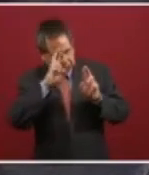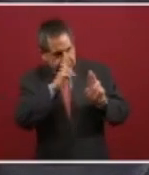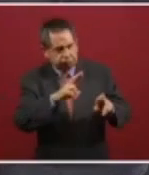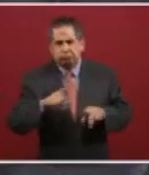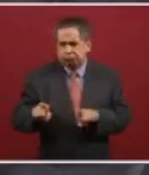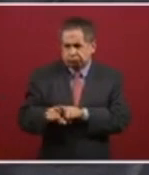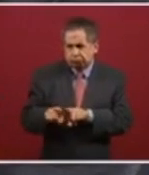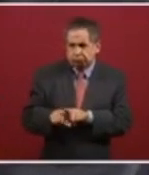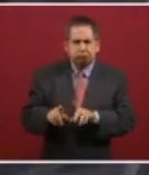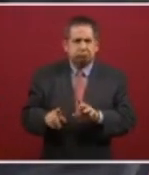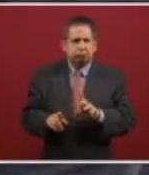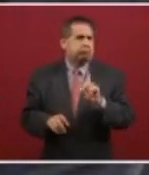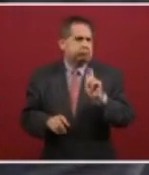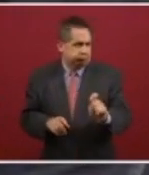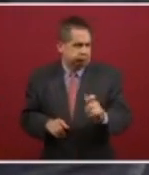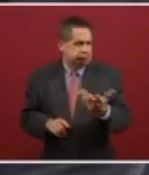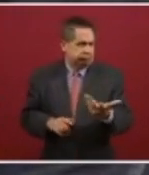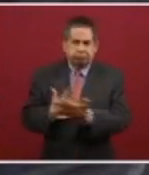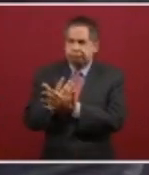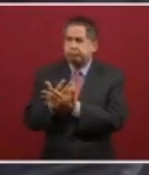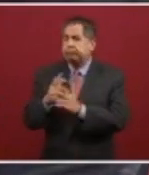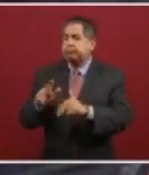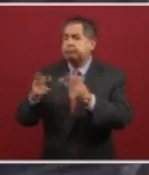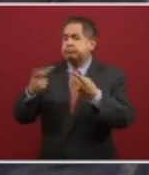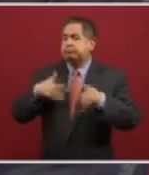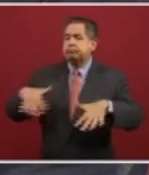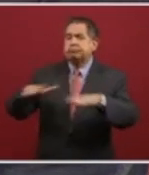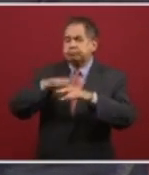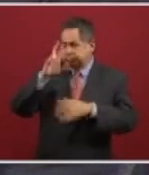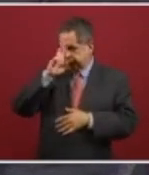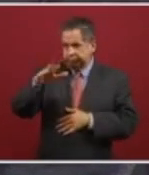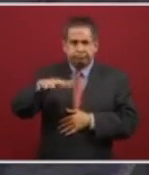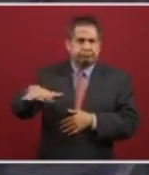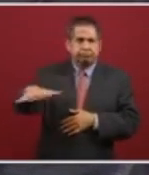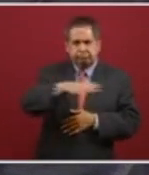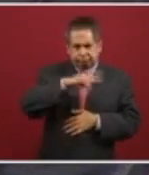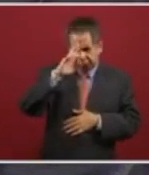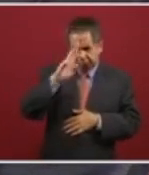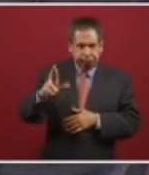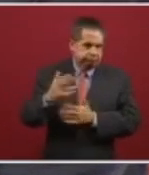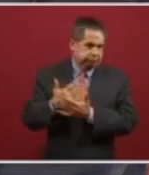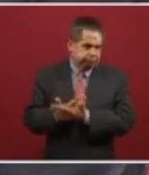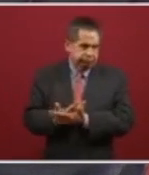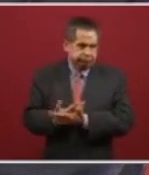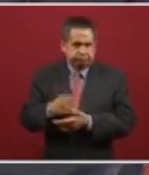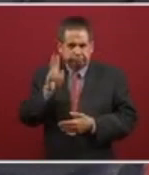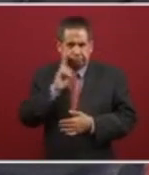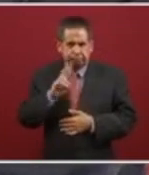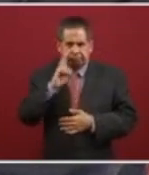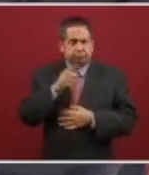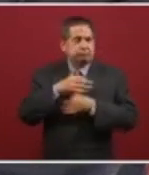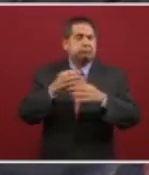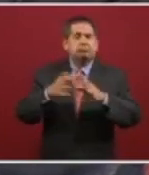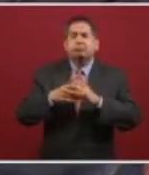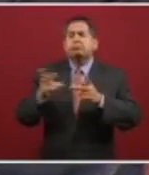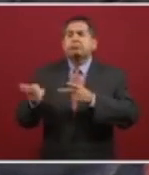Vamos a esperar mejor, vamos a respetar a todos, vamos a escuchar a